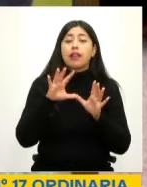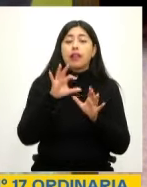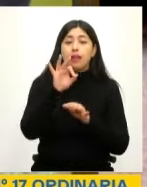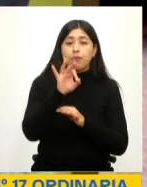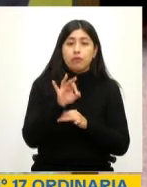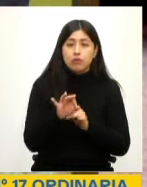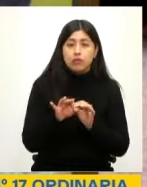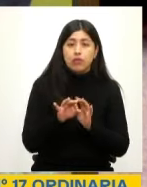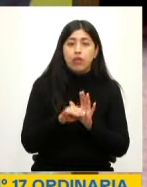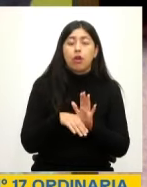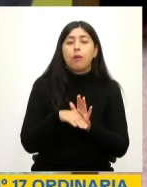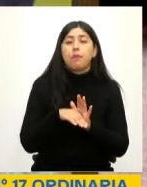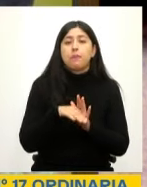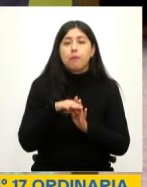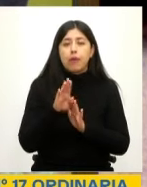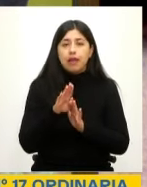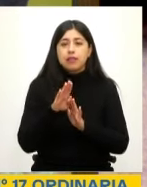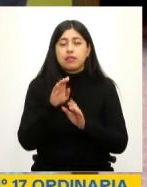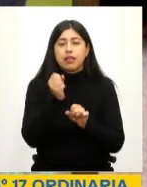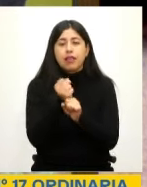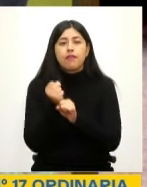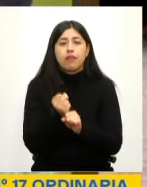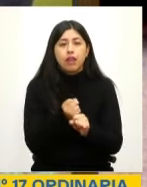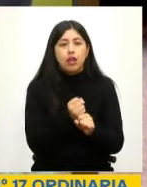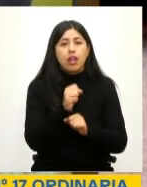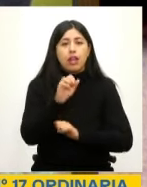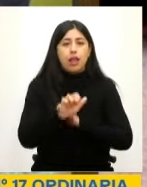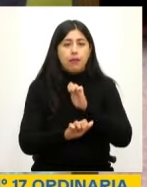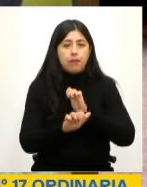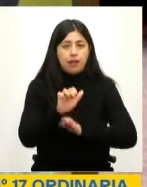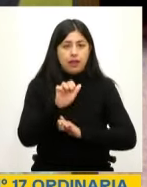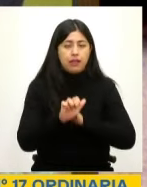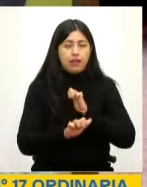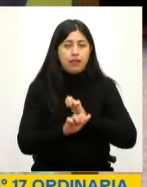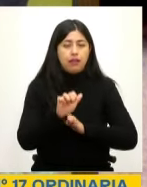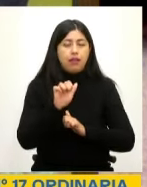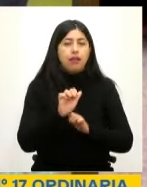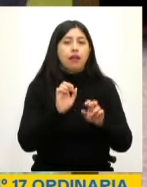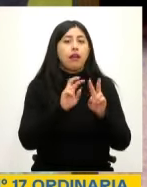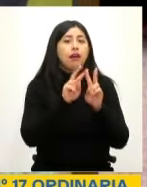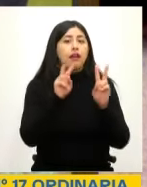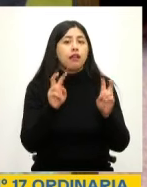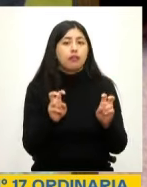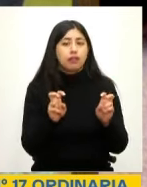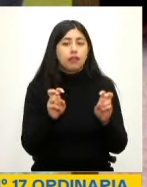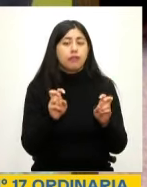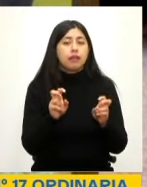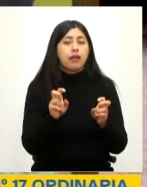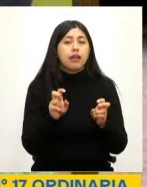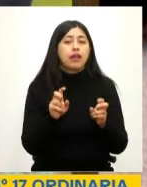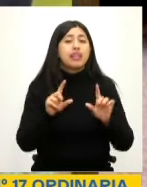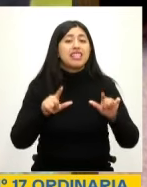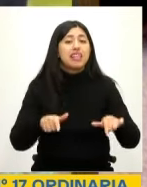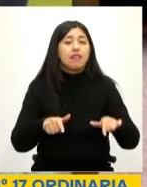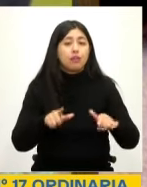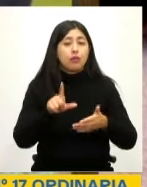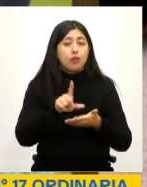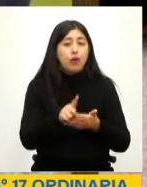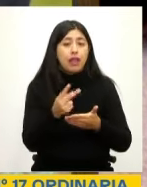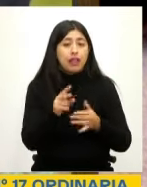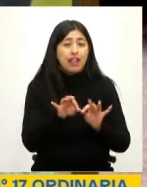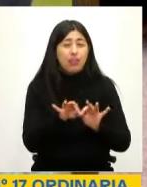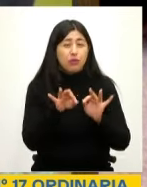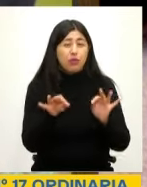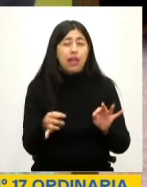los trabajadores de una empresa en general y en el caso de la instalación de los servicios locales esto afecta muy